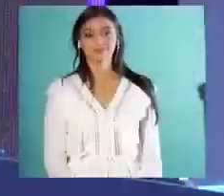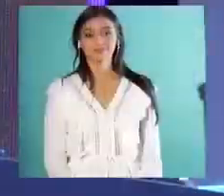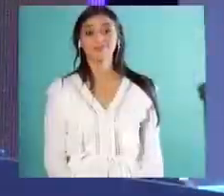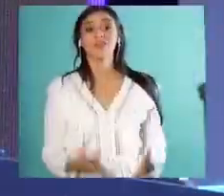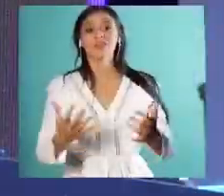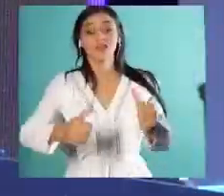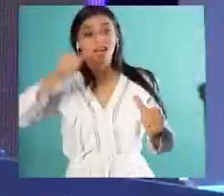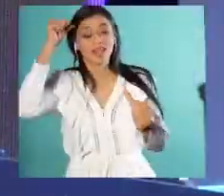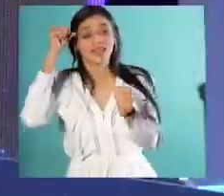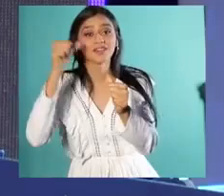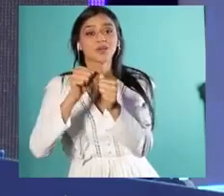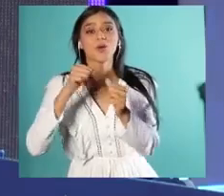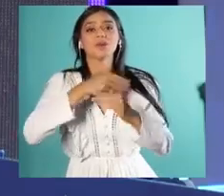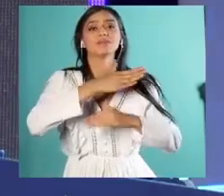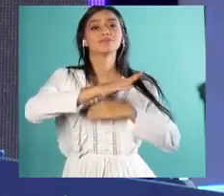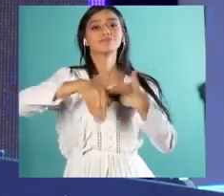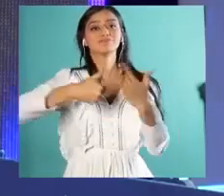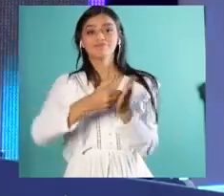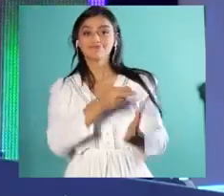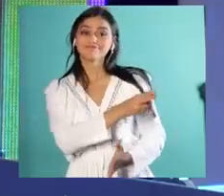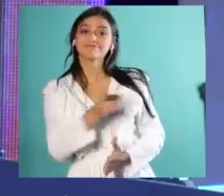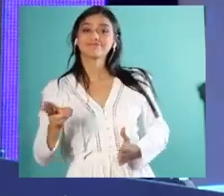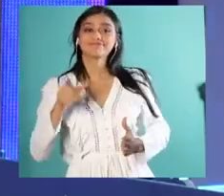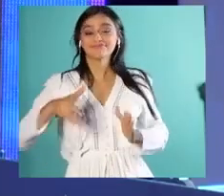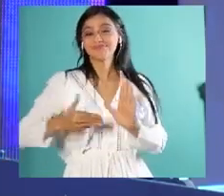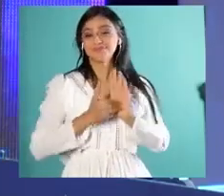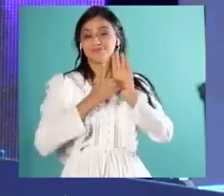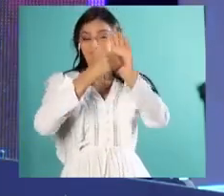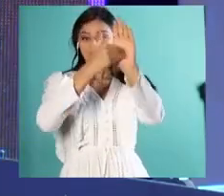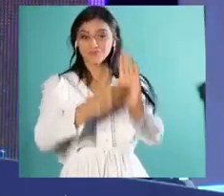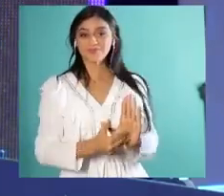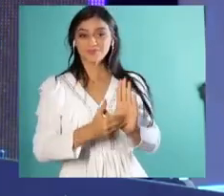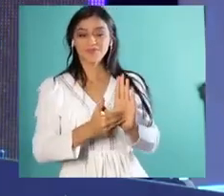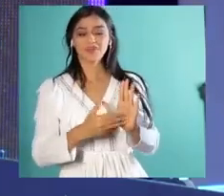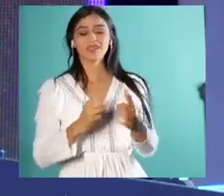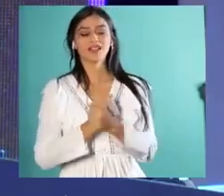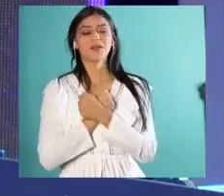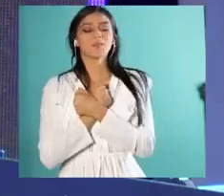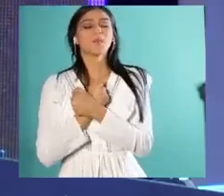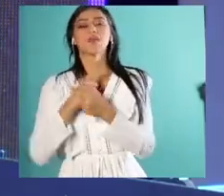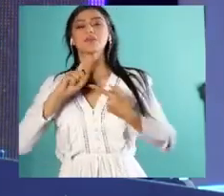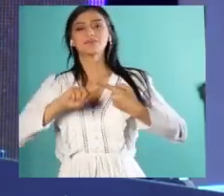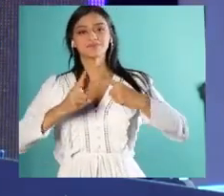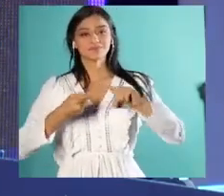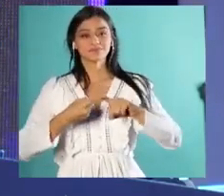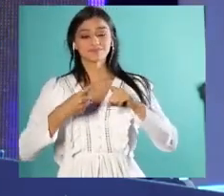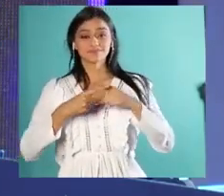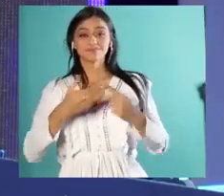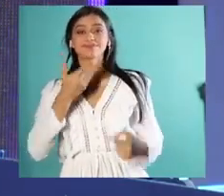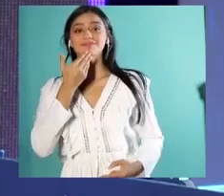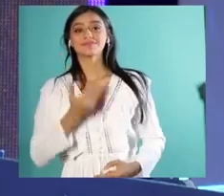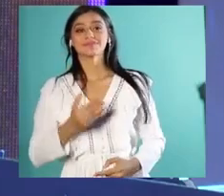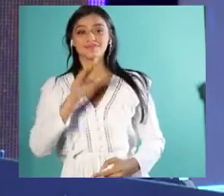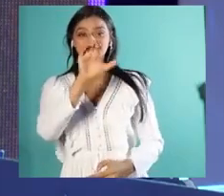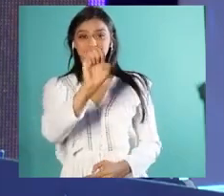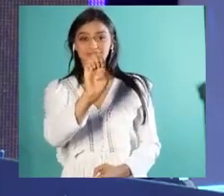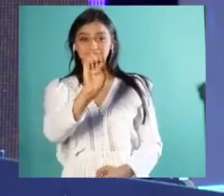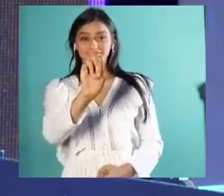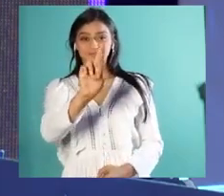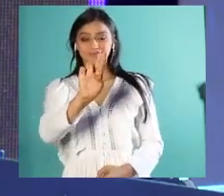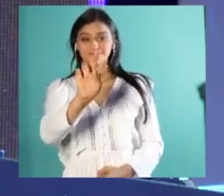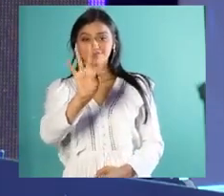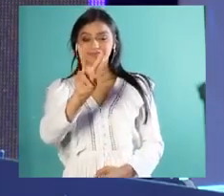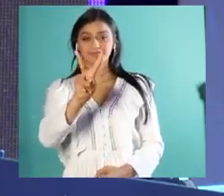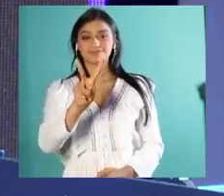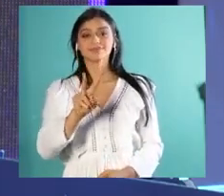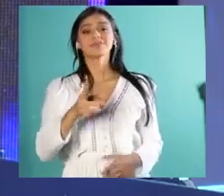Quiero recordarle a todos que este gran concierto del amor y la amistad nos llega gracias a CERTV y